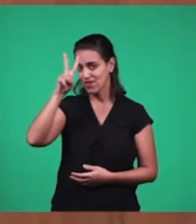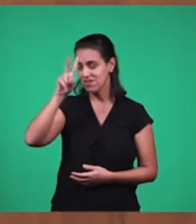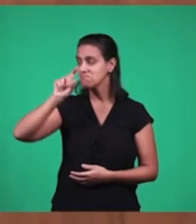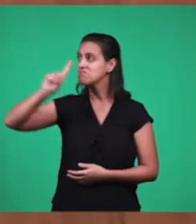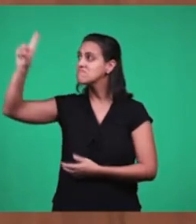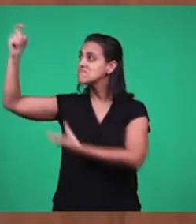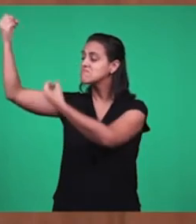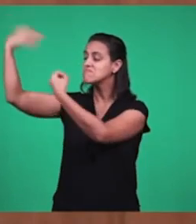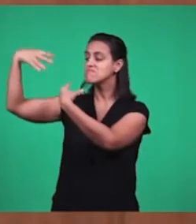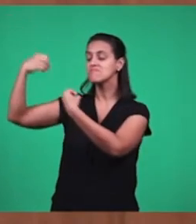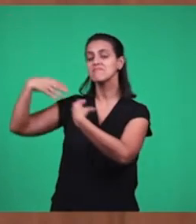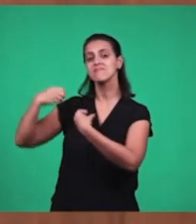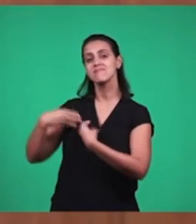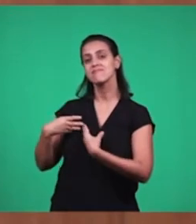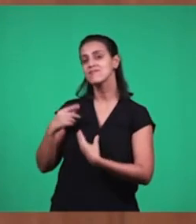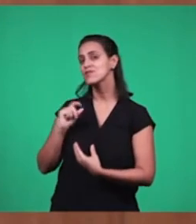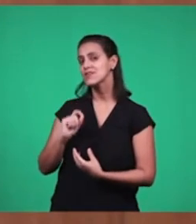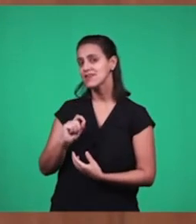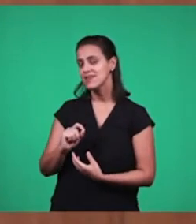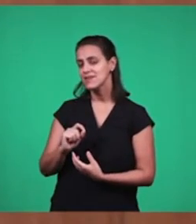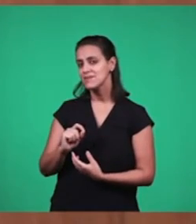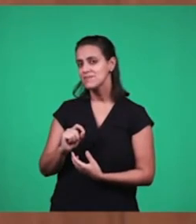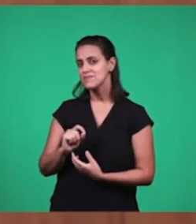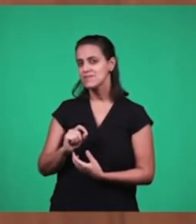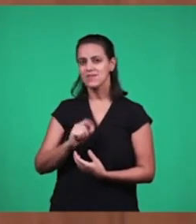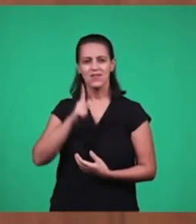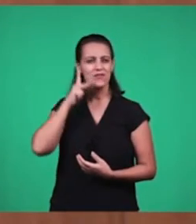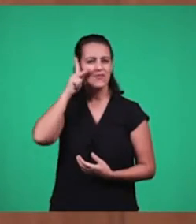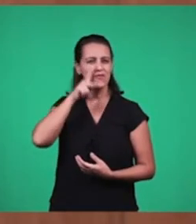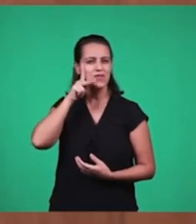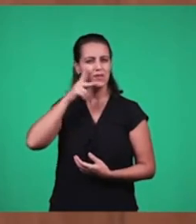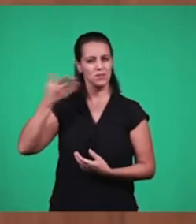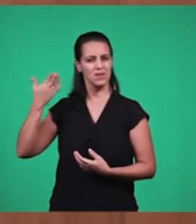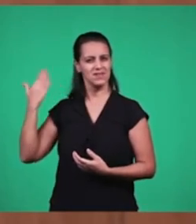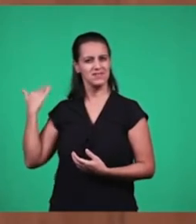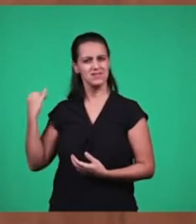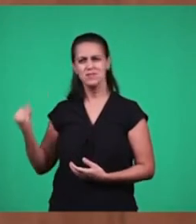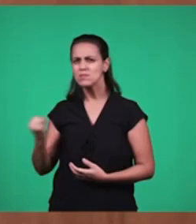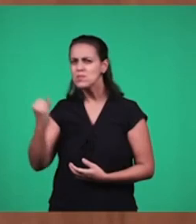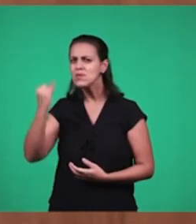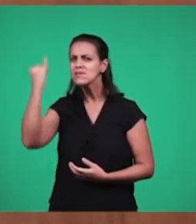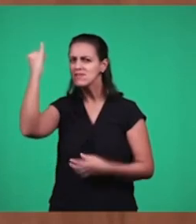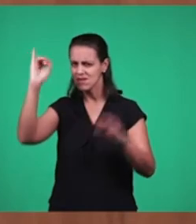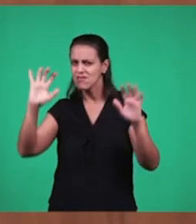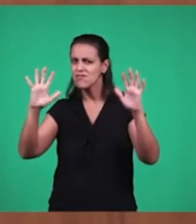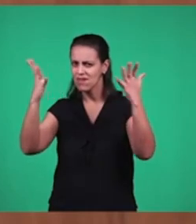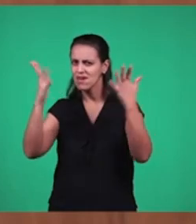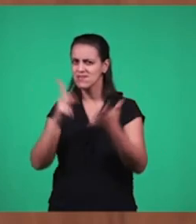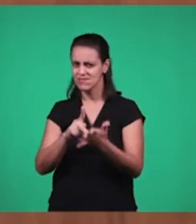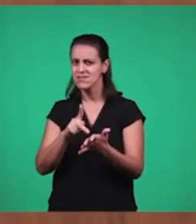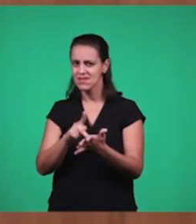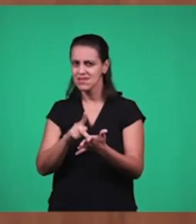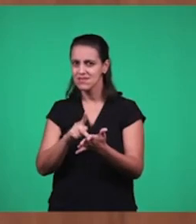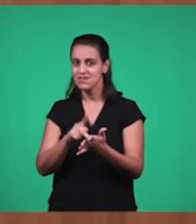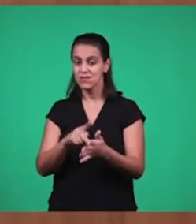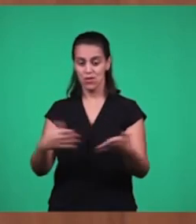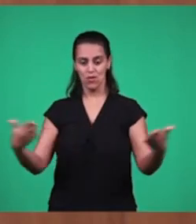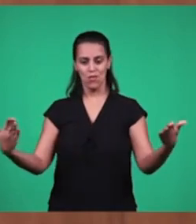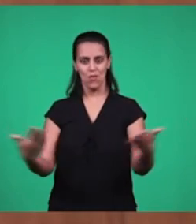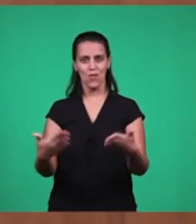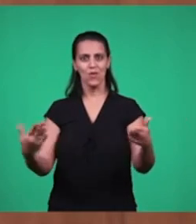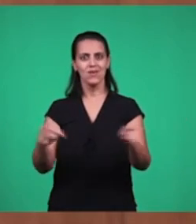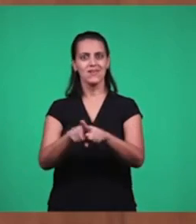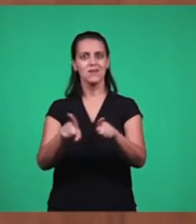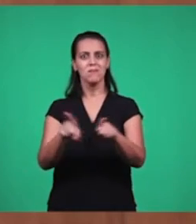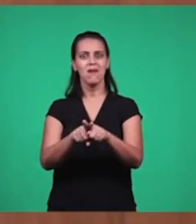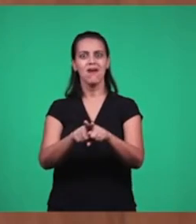Jesús nos está enseñando? Así como el vino era muy importante para esa fiesta, hoy el Espíritu Santo es